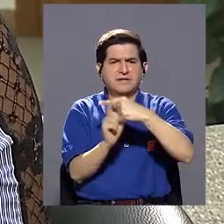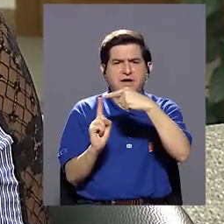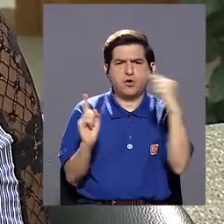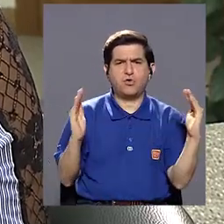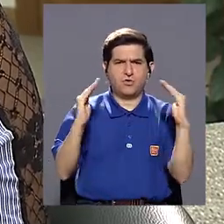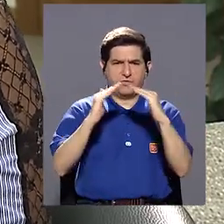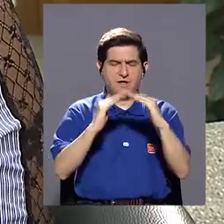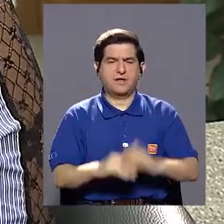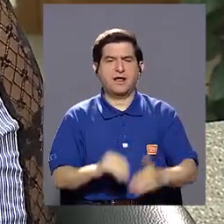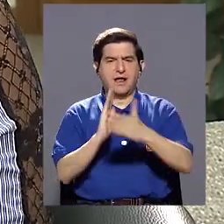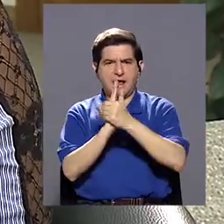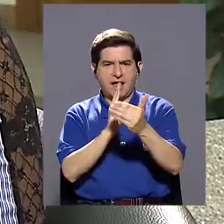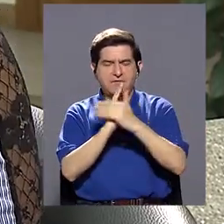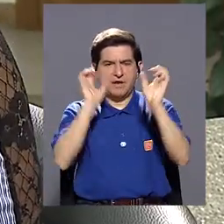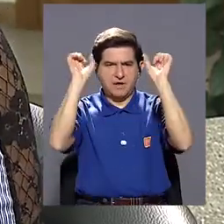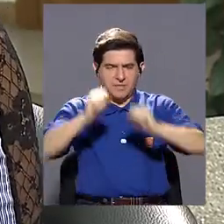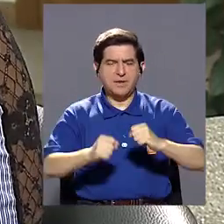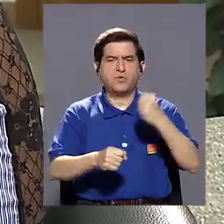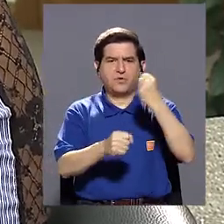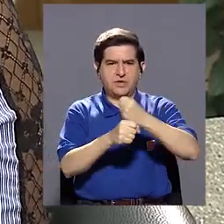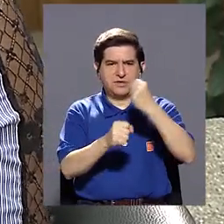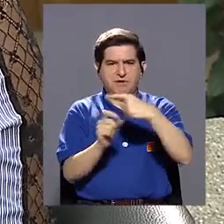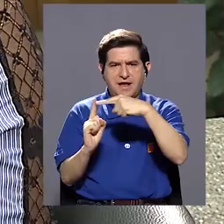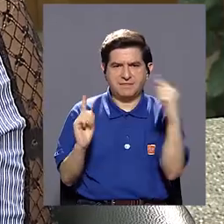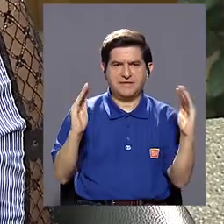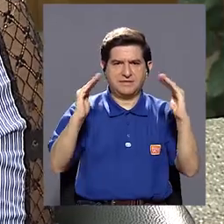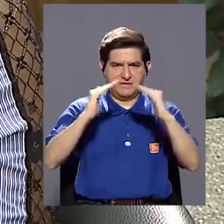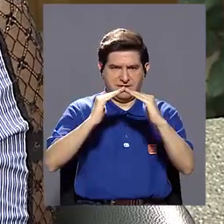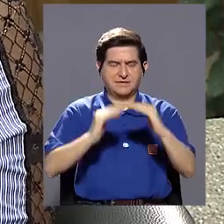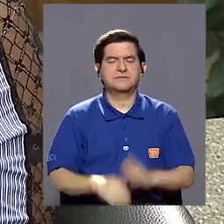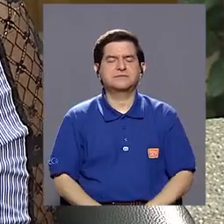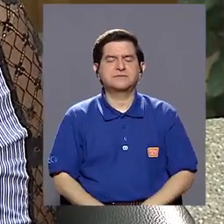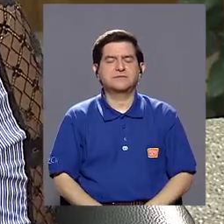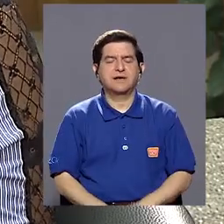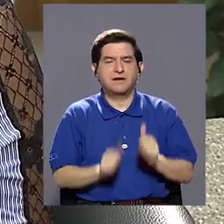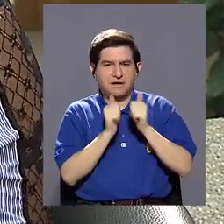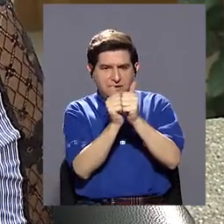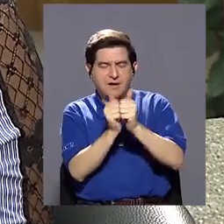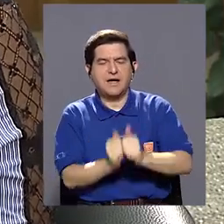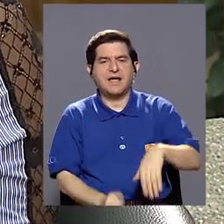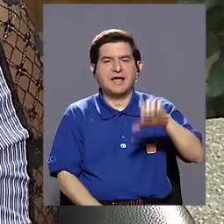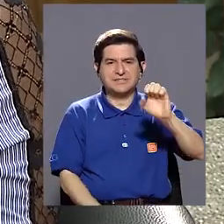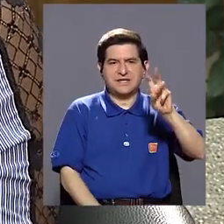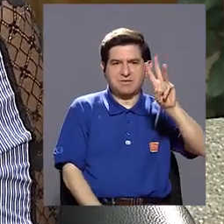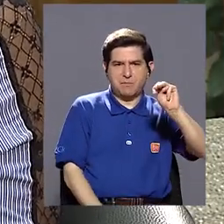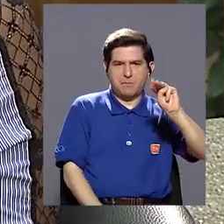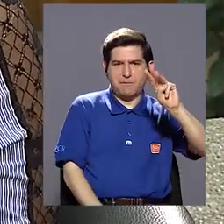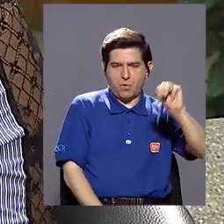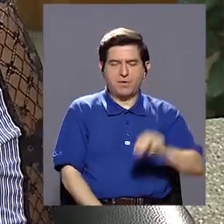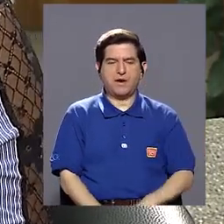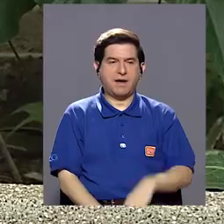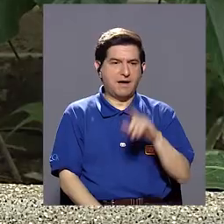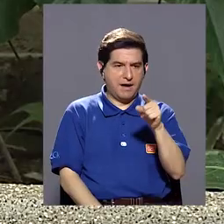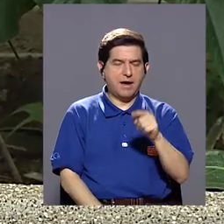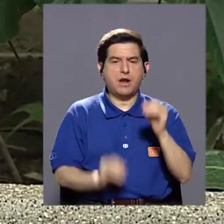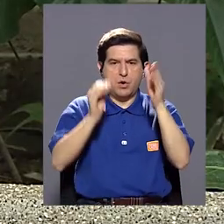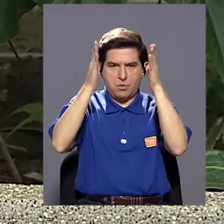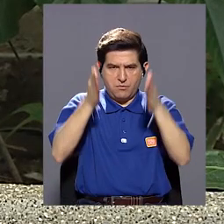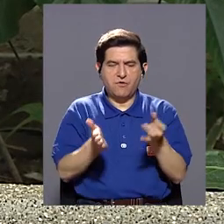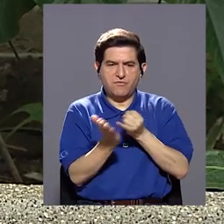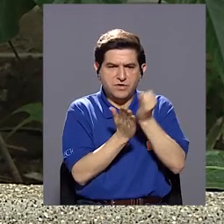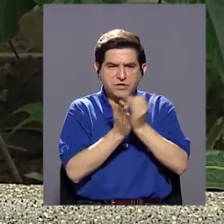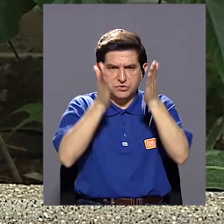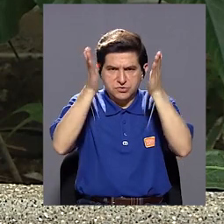acerca del teletrabajo, aptitudes para el teletrabajo. Y para ello nos acompaña Esteban Mora Martínez. Él